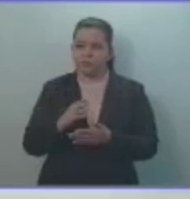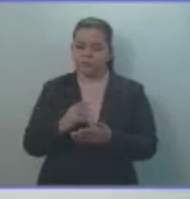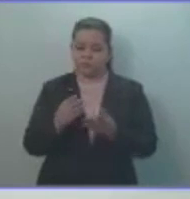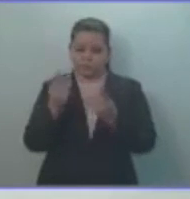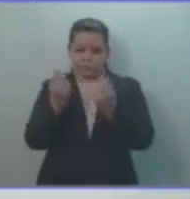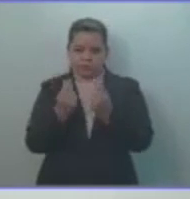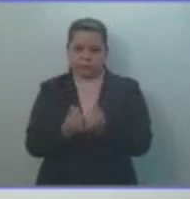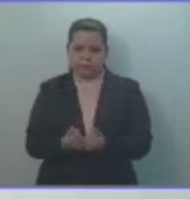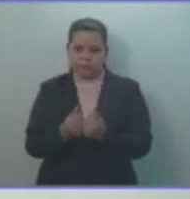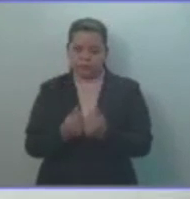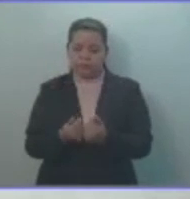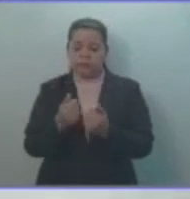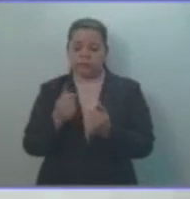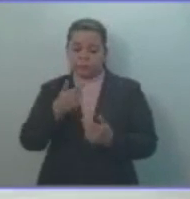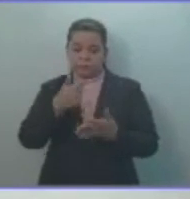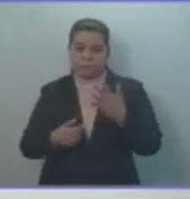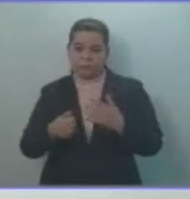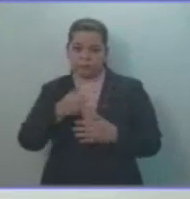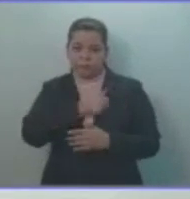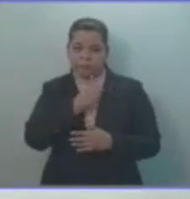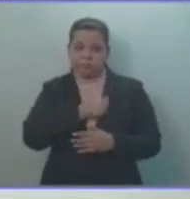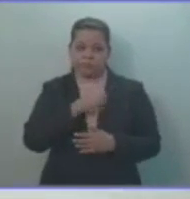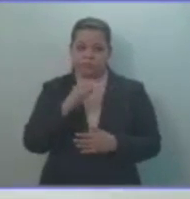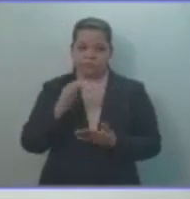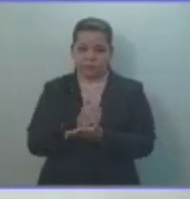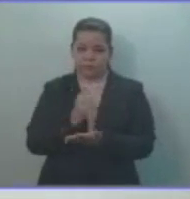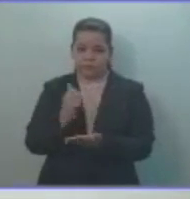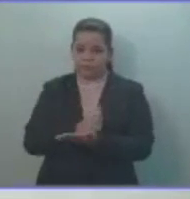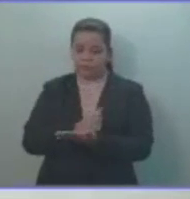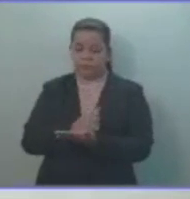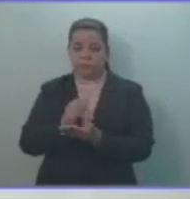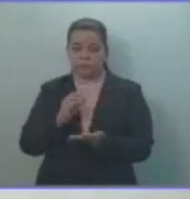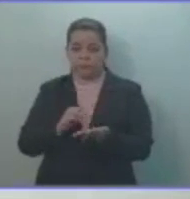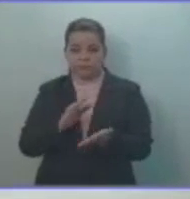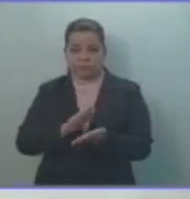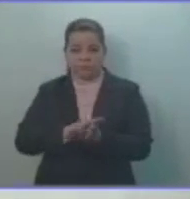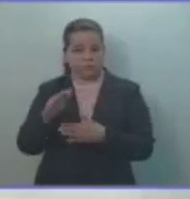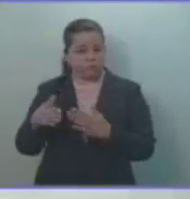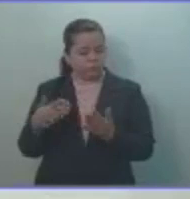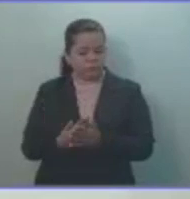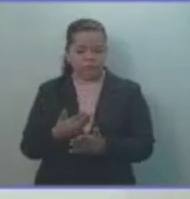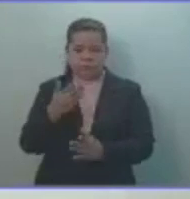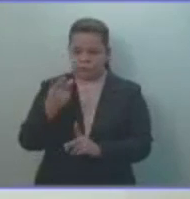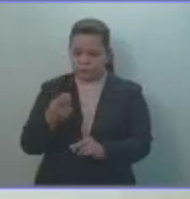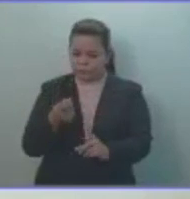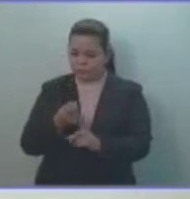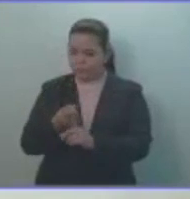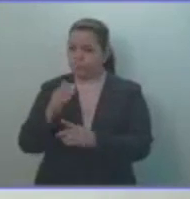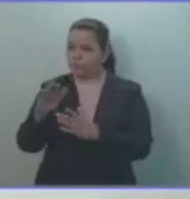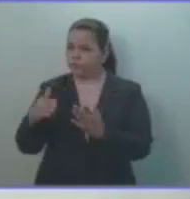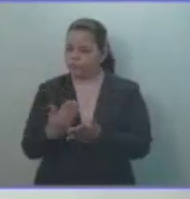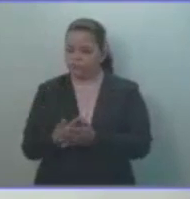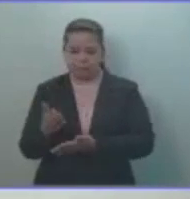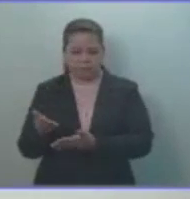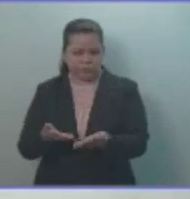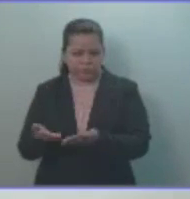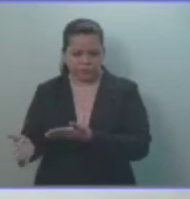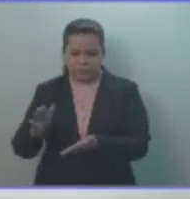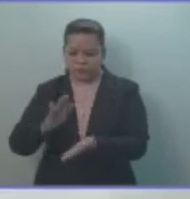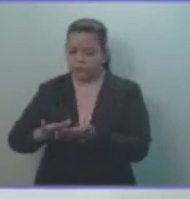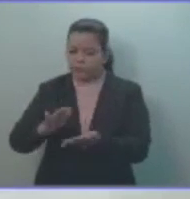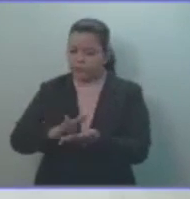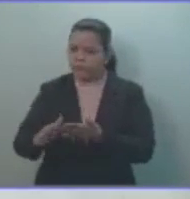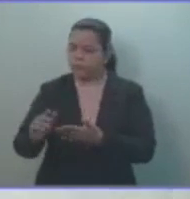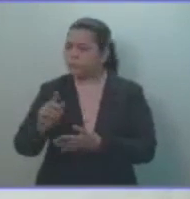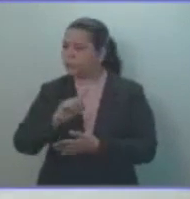contenidos en la Ley de Responsabilidad Fiscal, que establece que las remuneraciones y los bienes y servicios no pueden